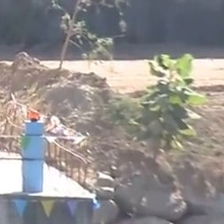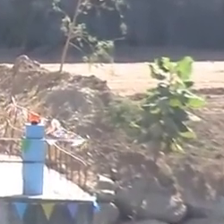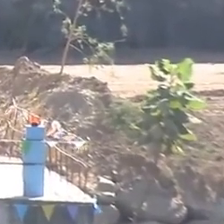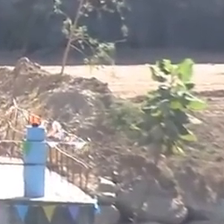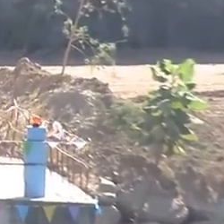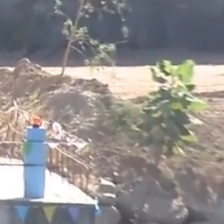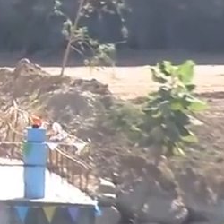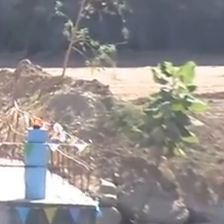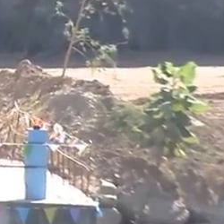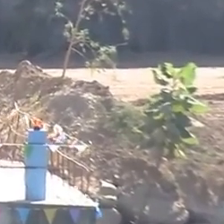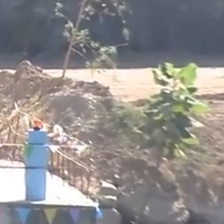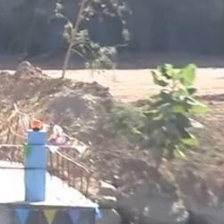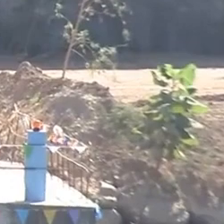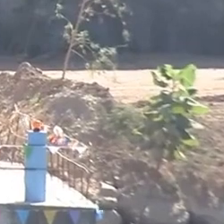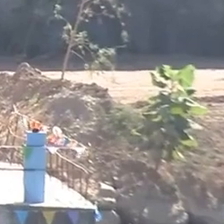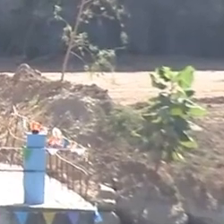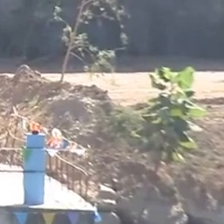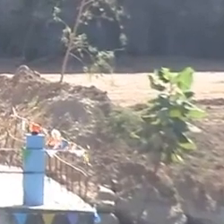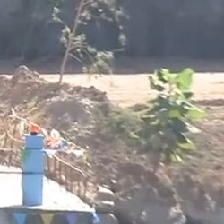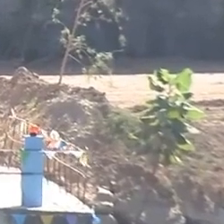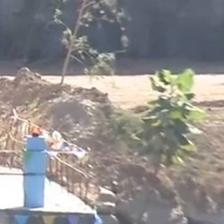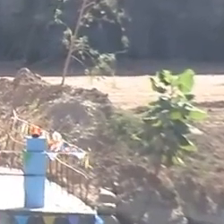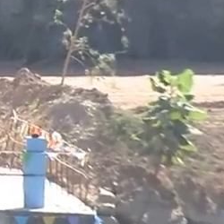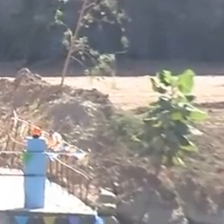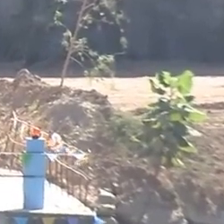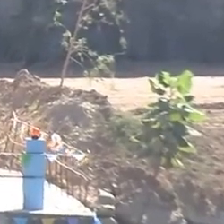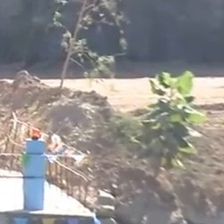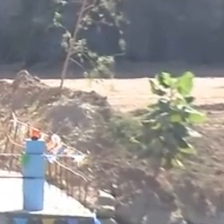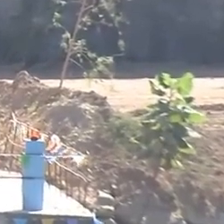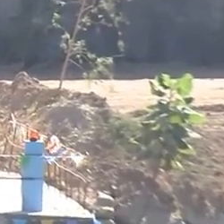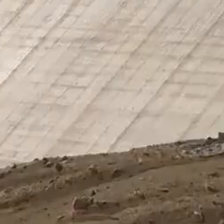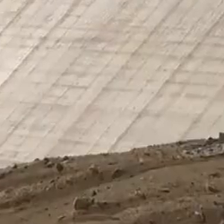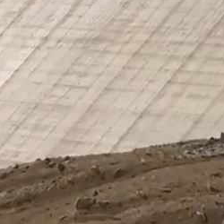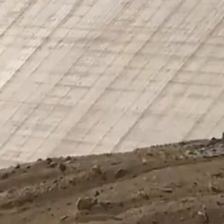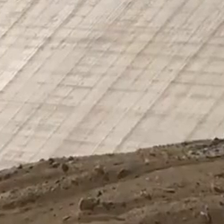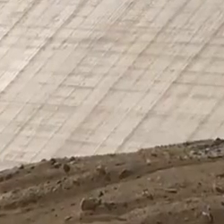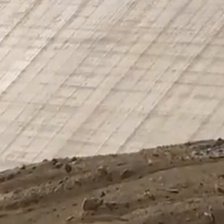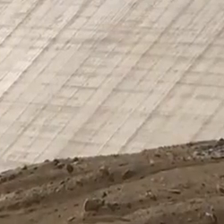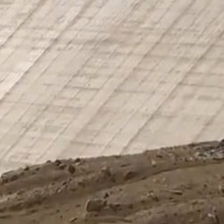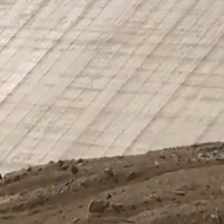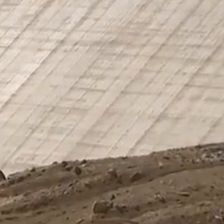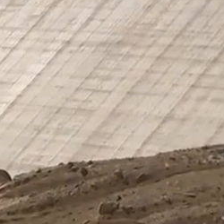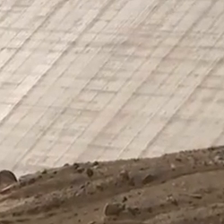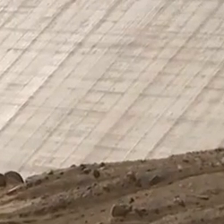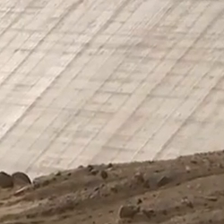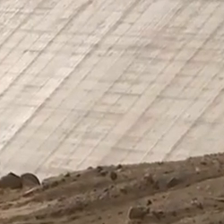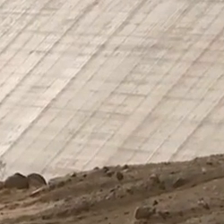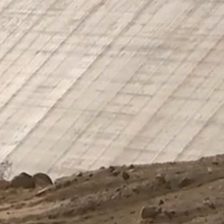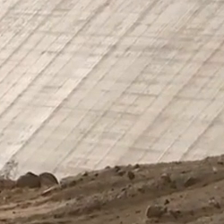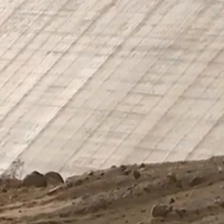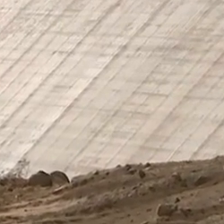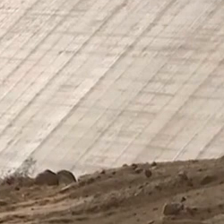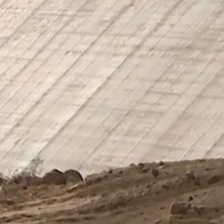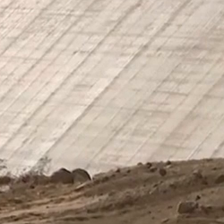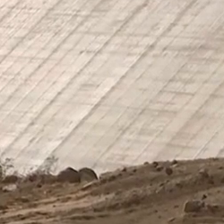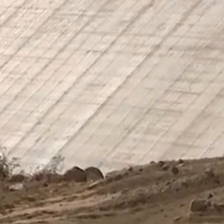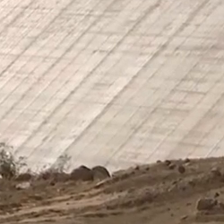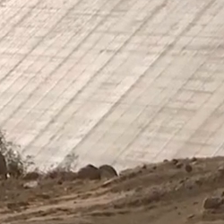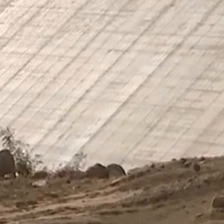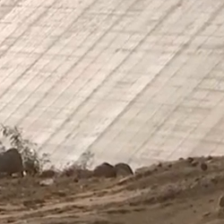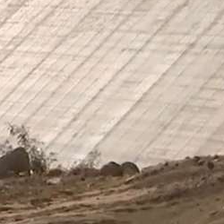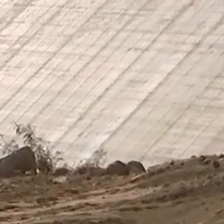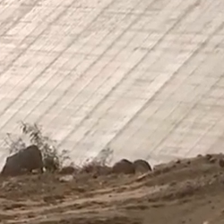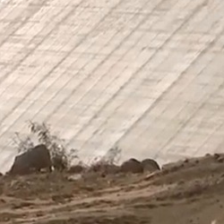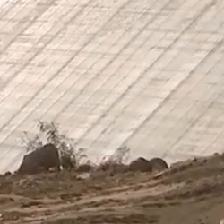tanto para conectarlas en una interfase con lo que es la casa de máquinas de la